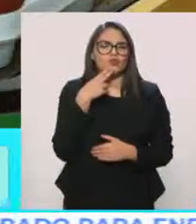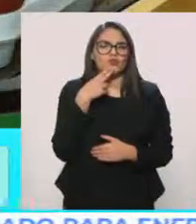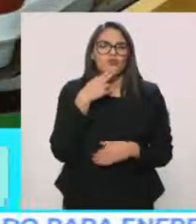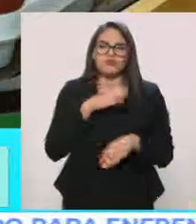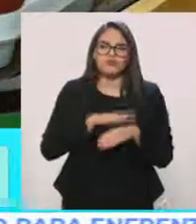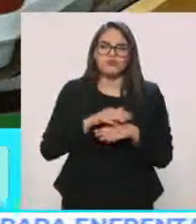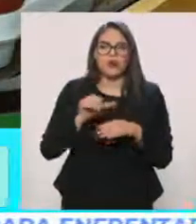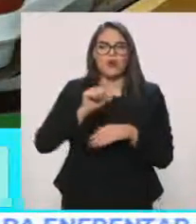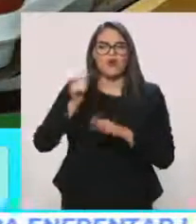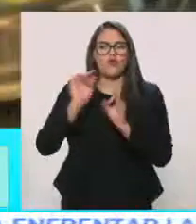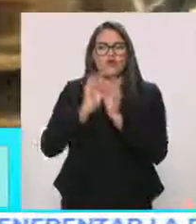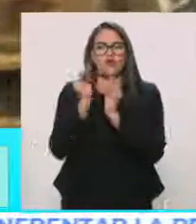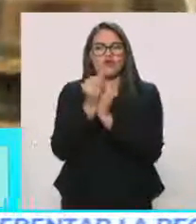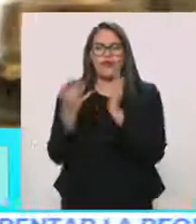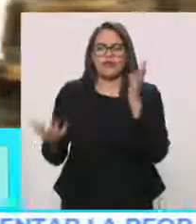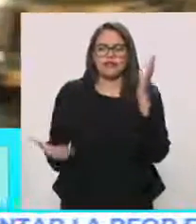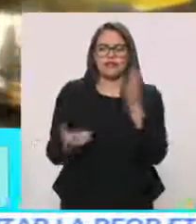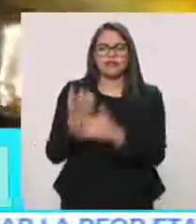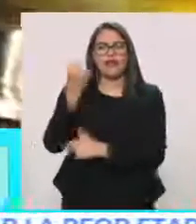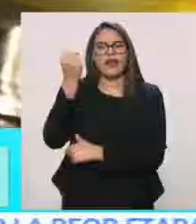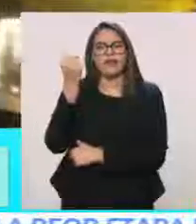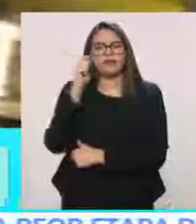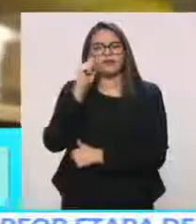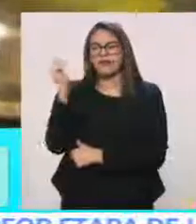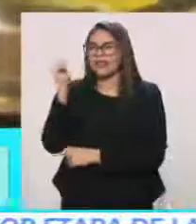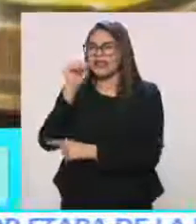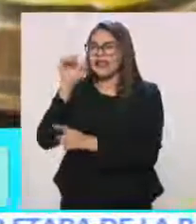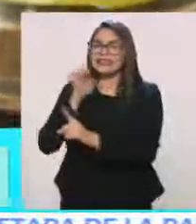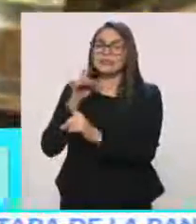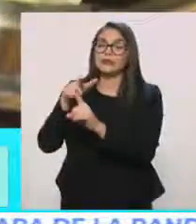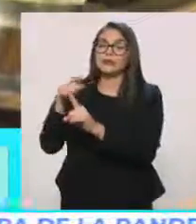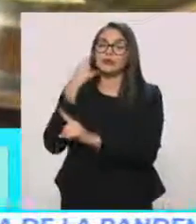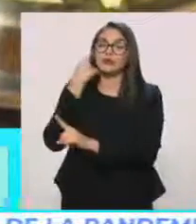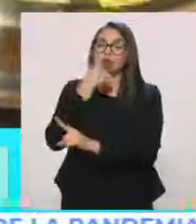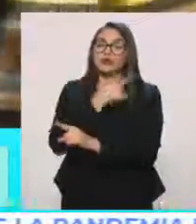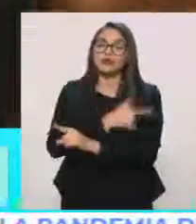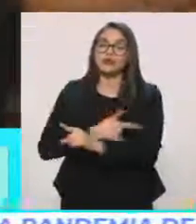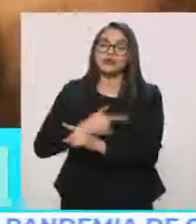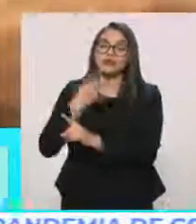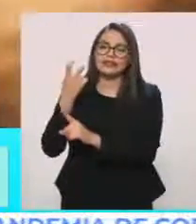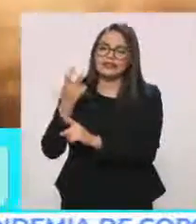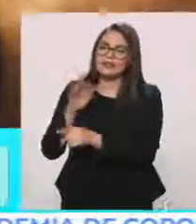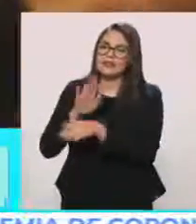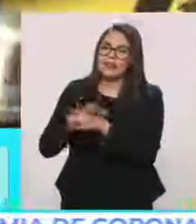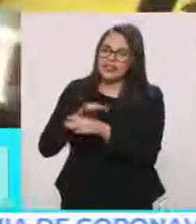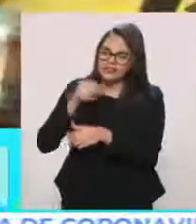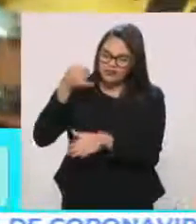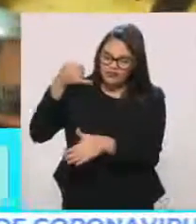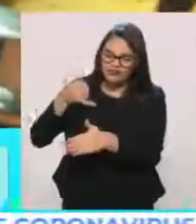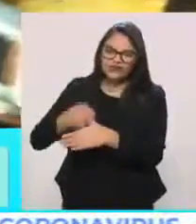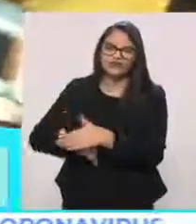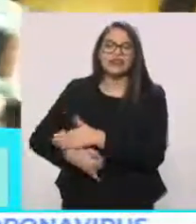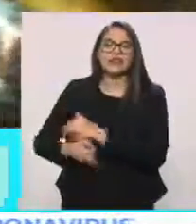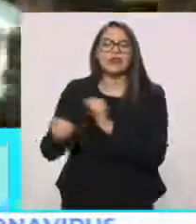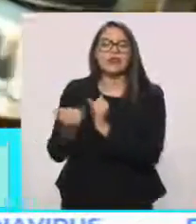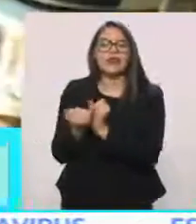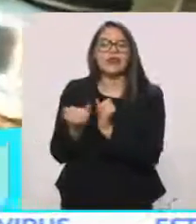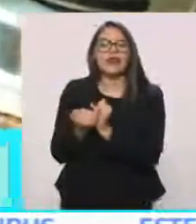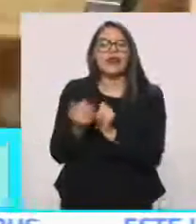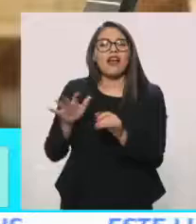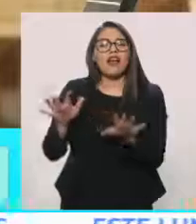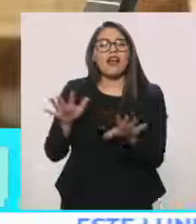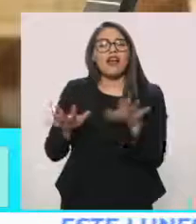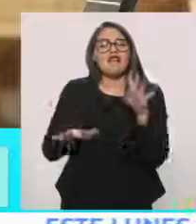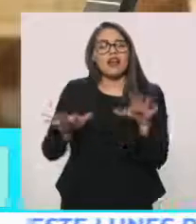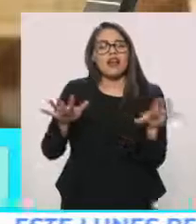desarrollar habilidades en las áreas específicas y también para prepararnos para estos cambios en los